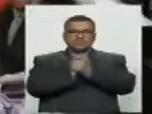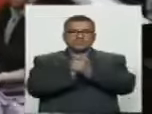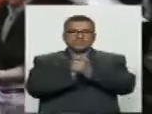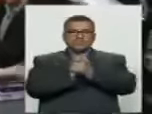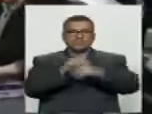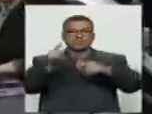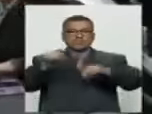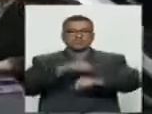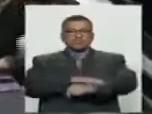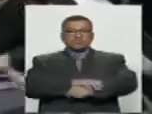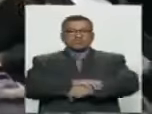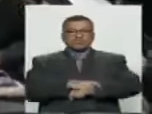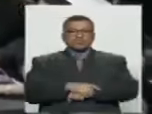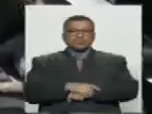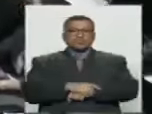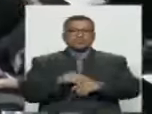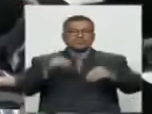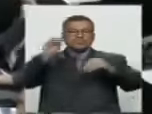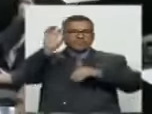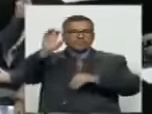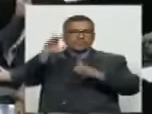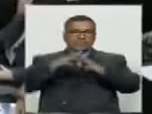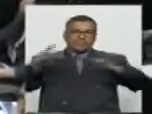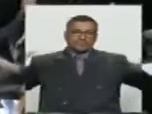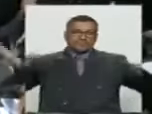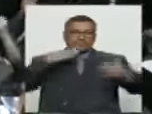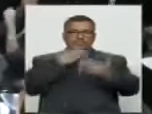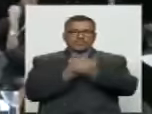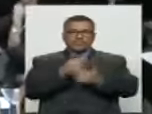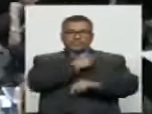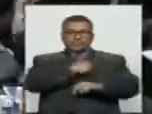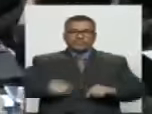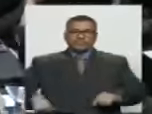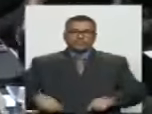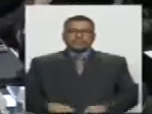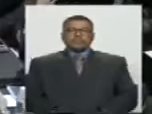amigo! ¡Que viva la patria grande! Gracias, presidente.